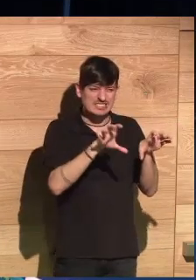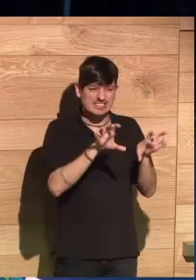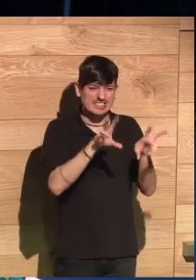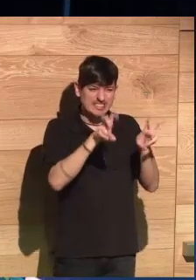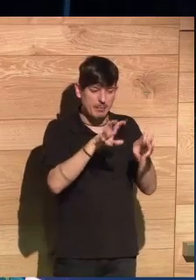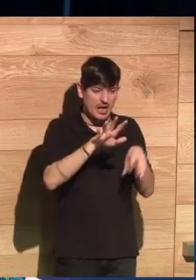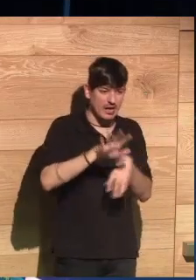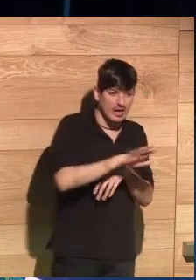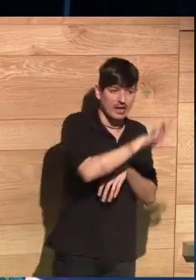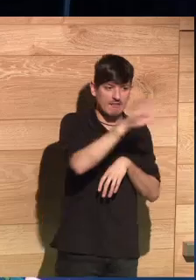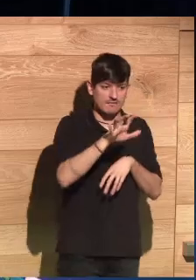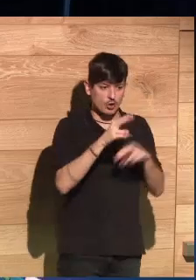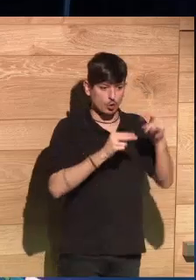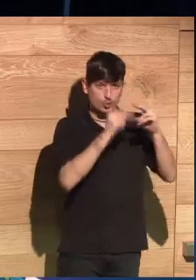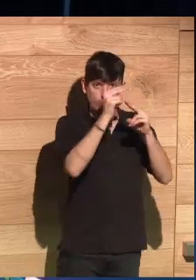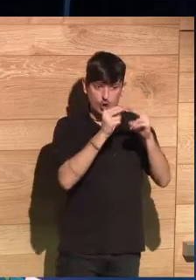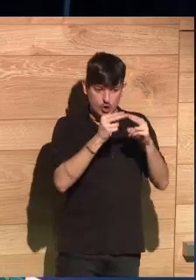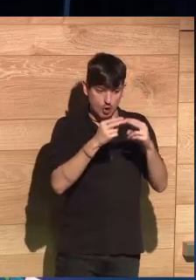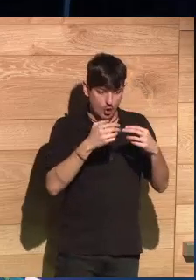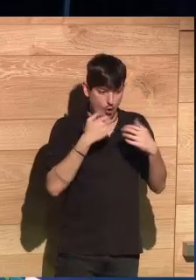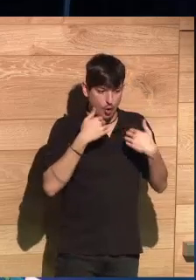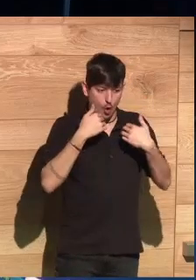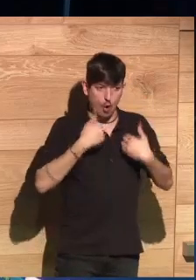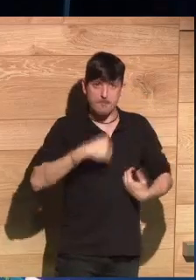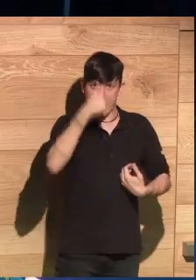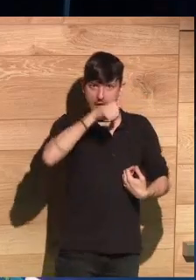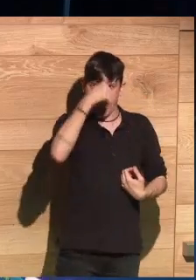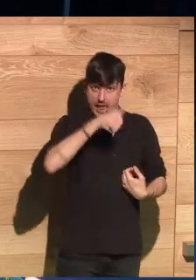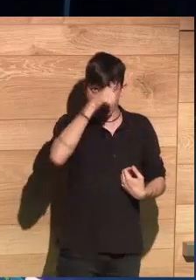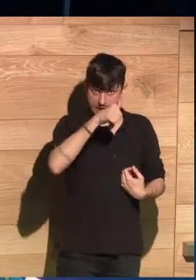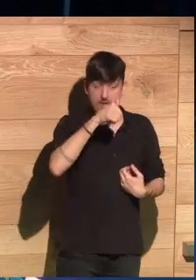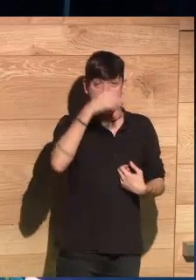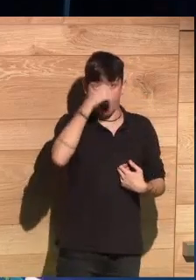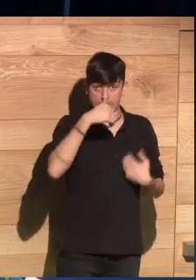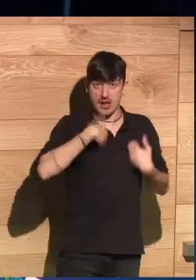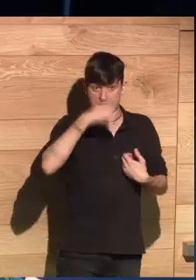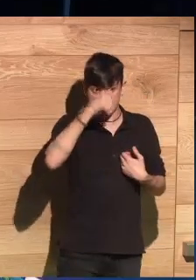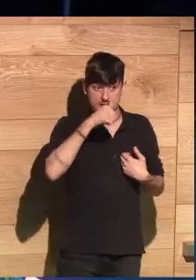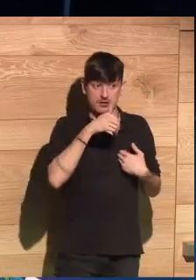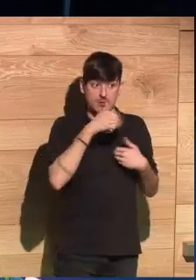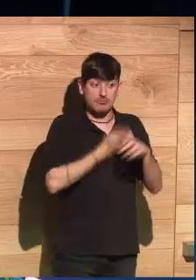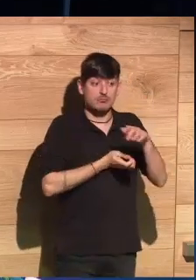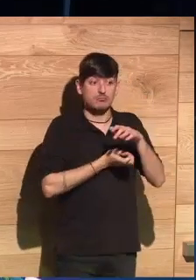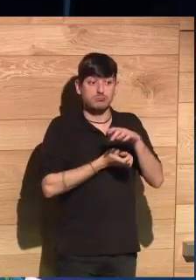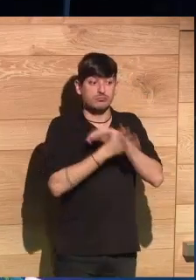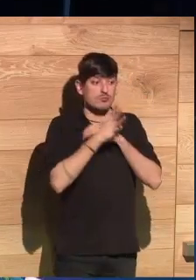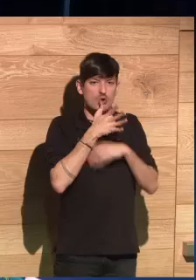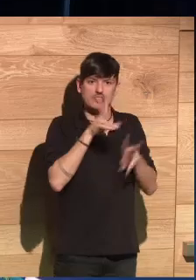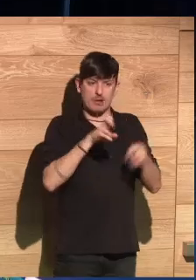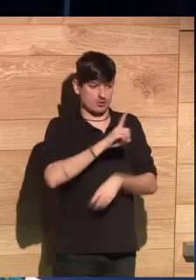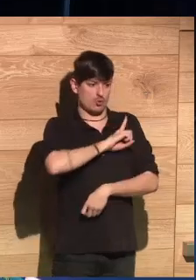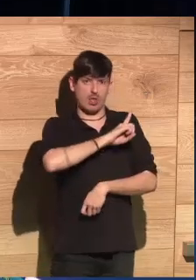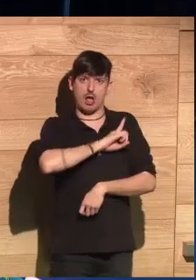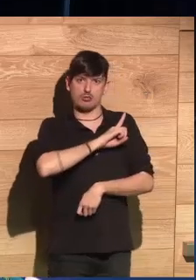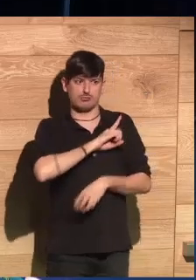del lugar del hombre, sobre todo el espacio masculino, se ha articulado a través de los soldados, de lo